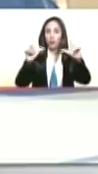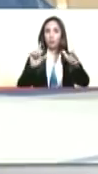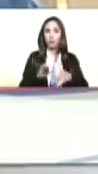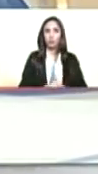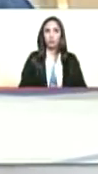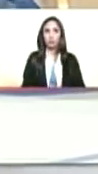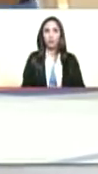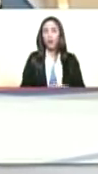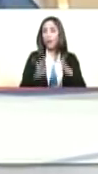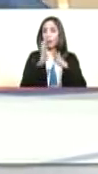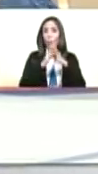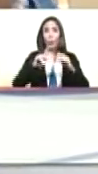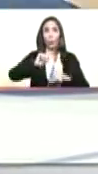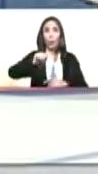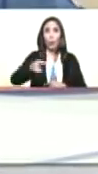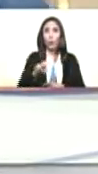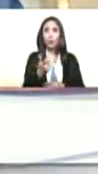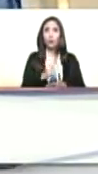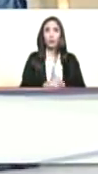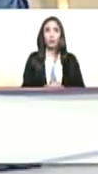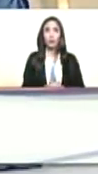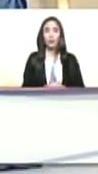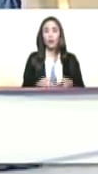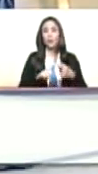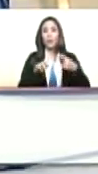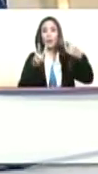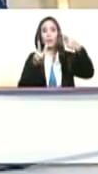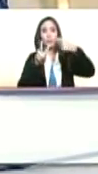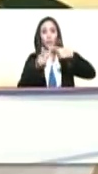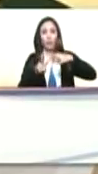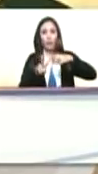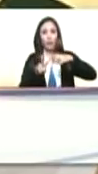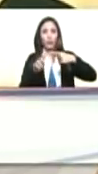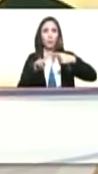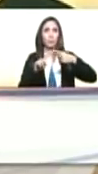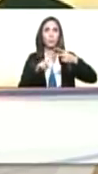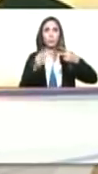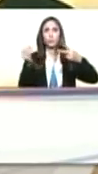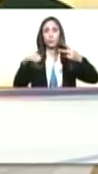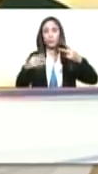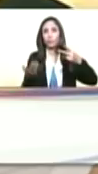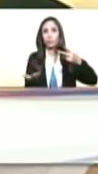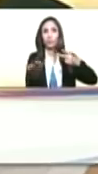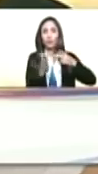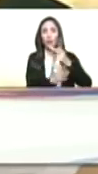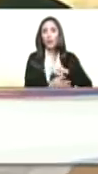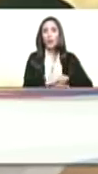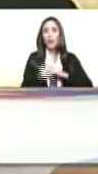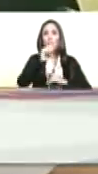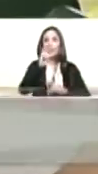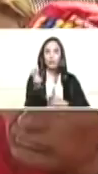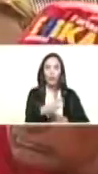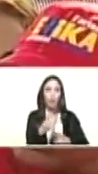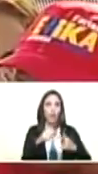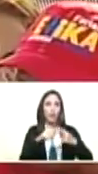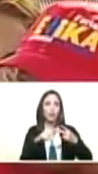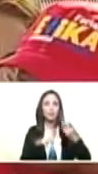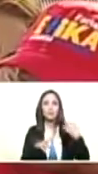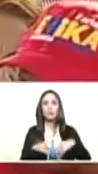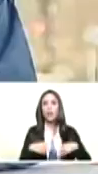los canales, de Venezolana de Televisión, de TVS, de